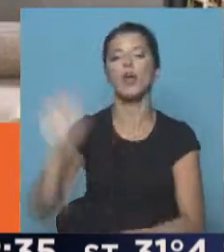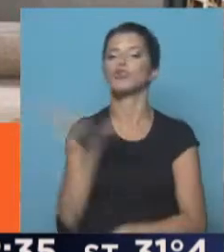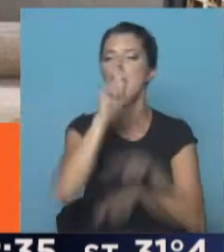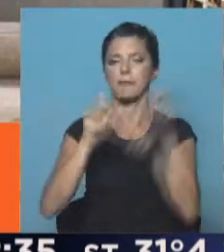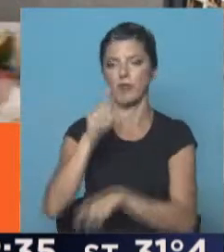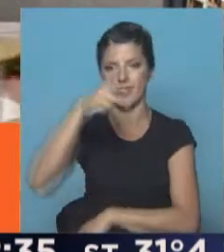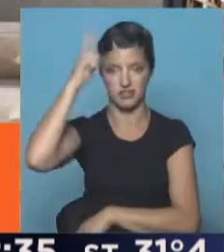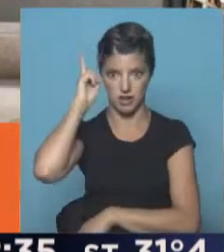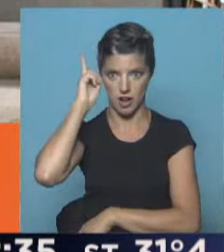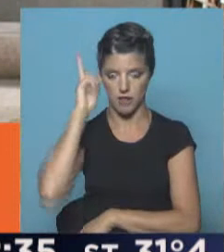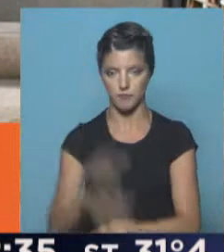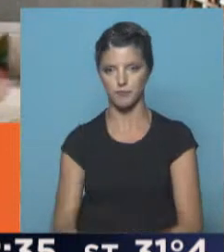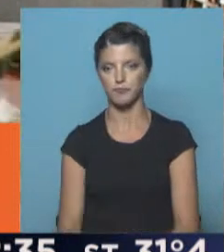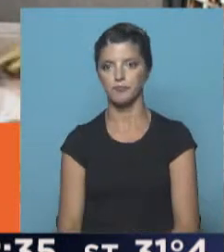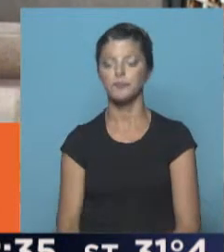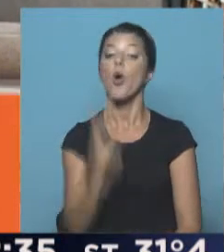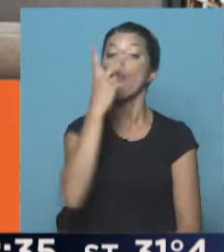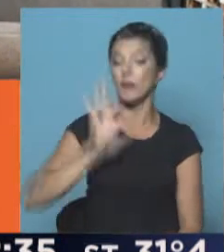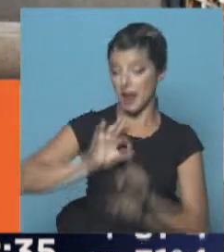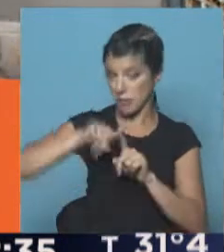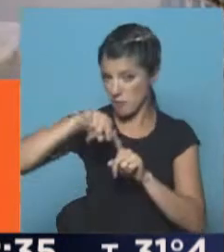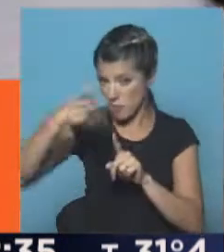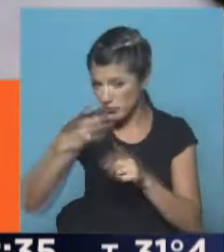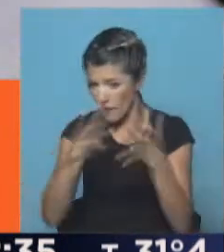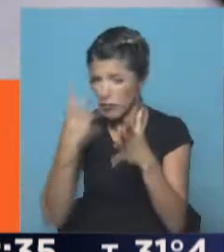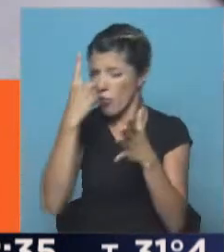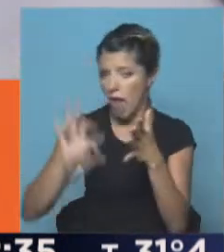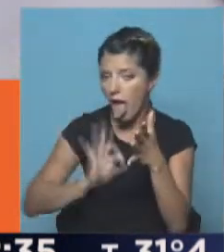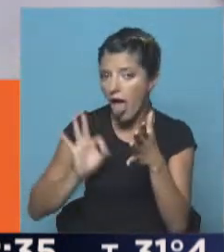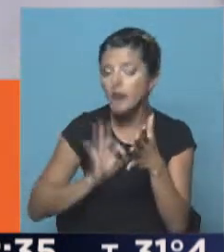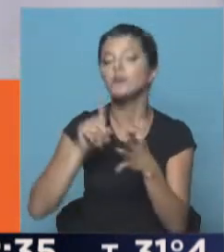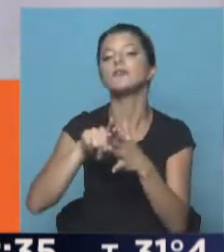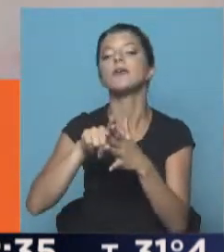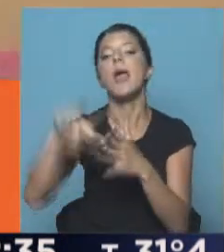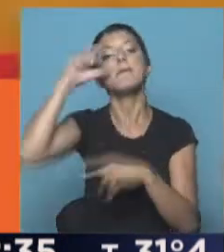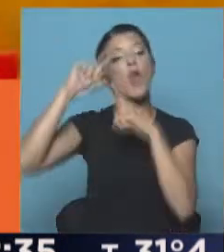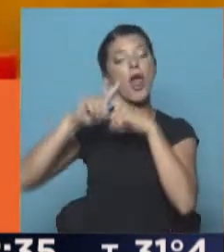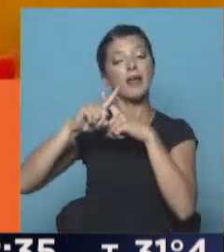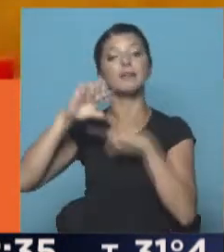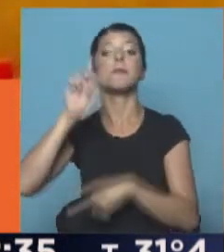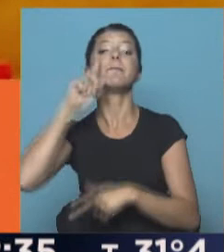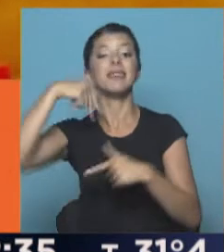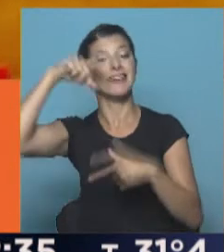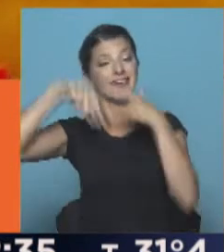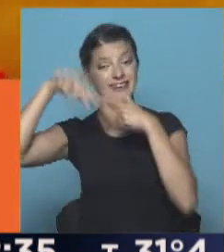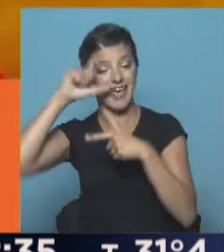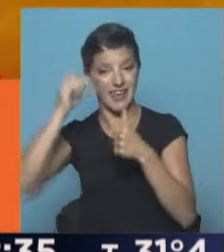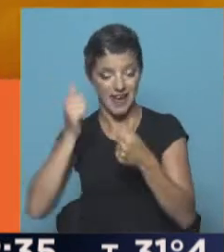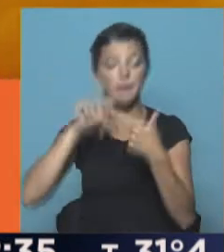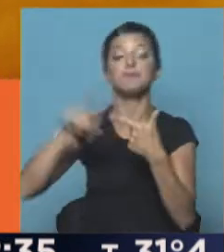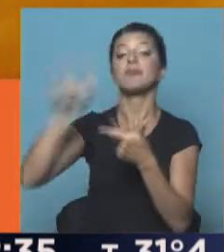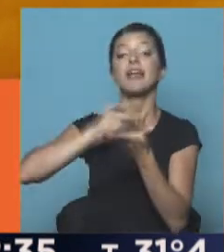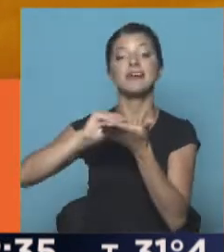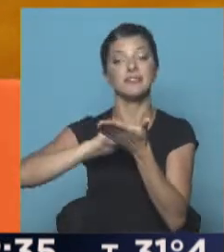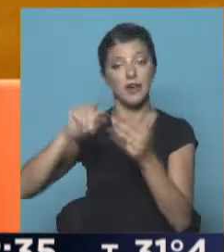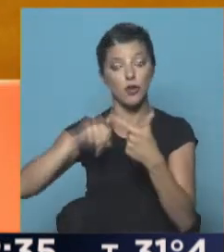a poco menos de un año de las próximas presidenciales el ex mandatario sebastián piñera y el senador independiente alejandro